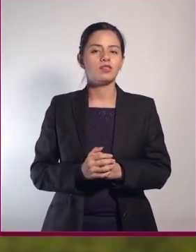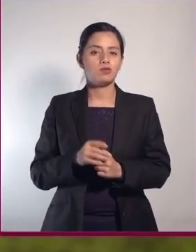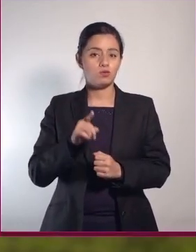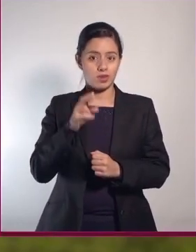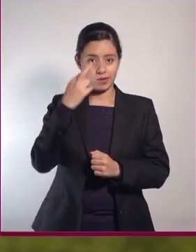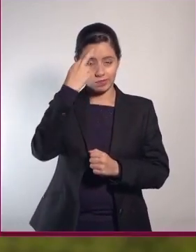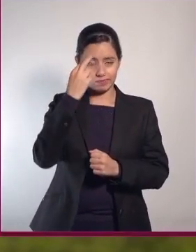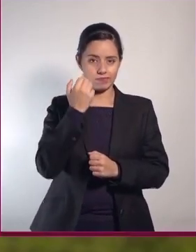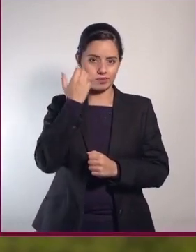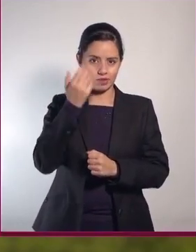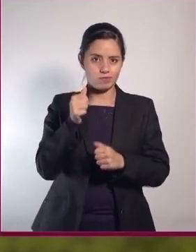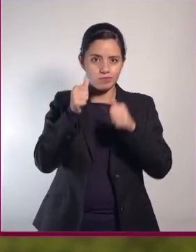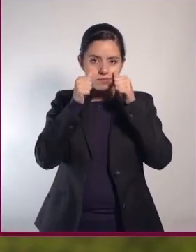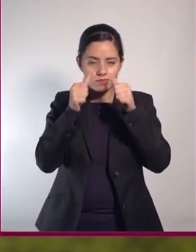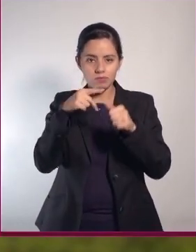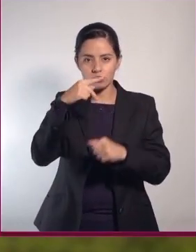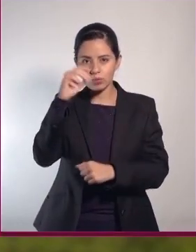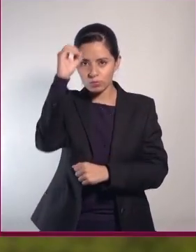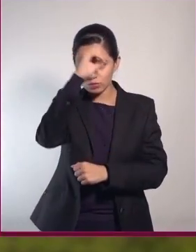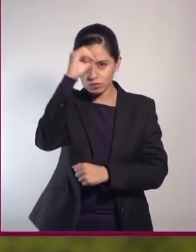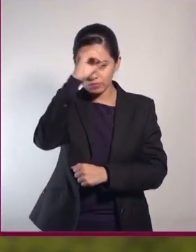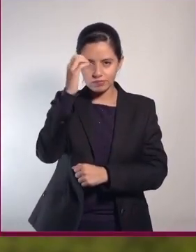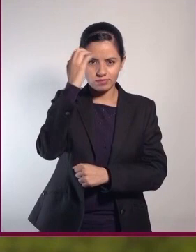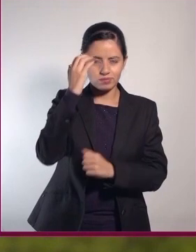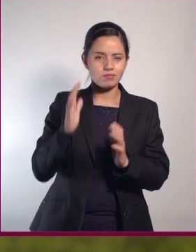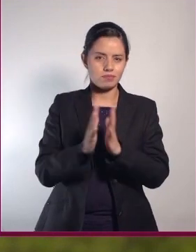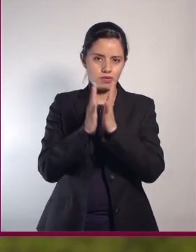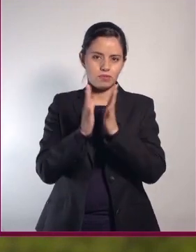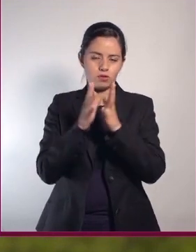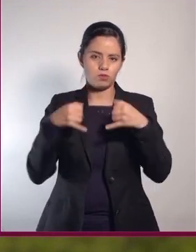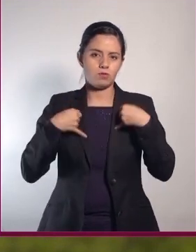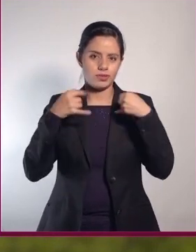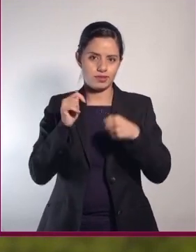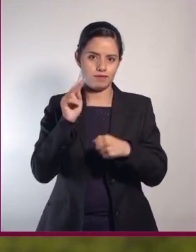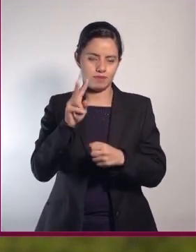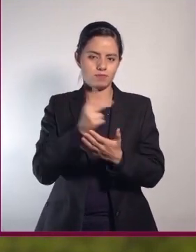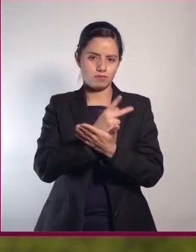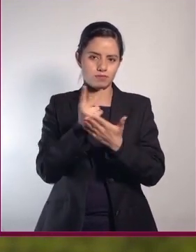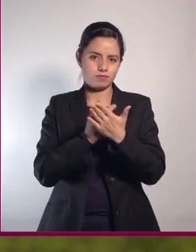nos interesa escucharte, conocer tu opinión. Participa con Jóvenes en TV y haz